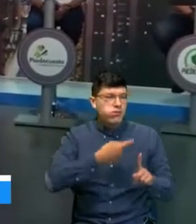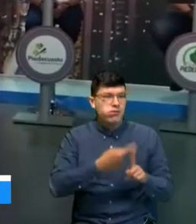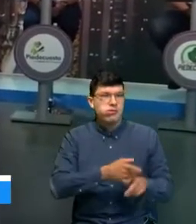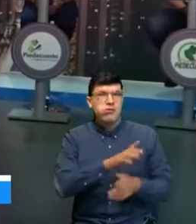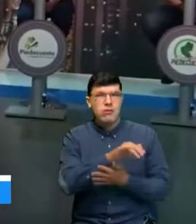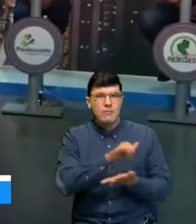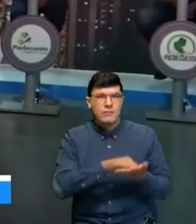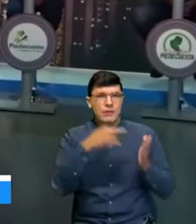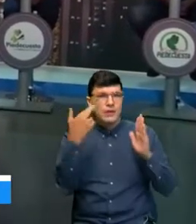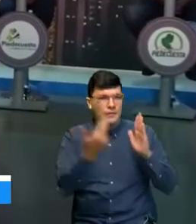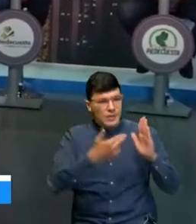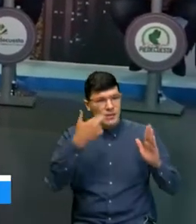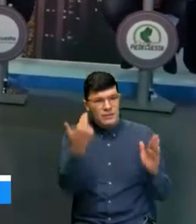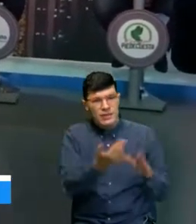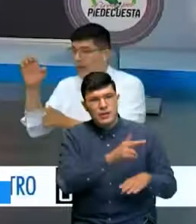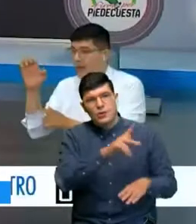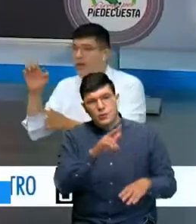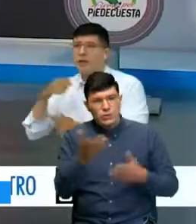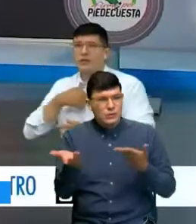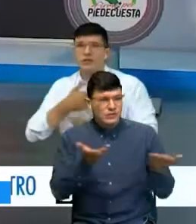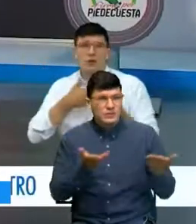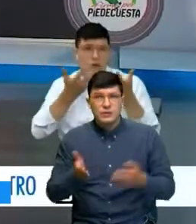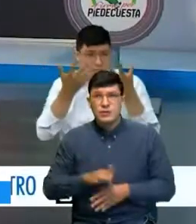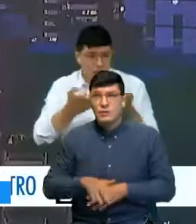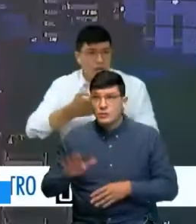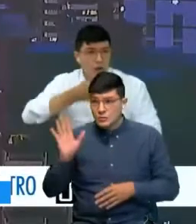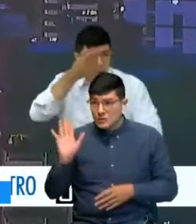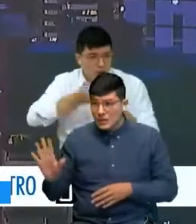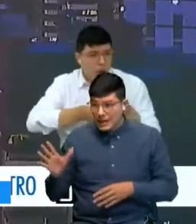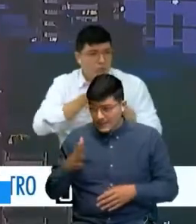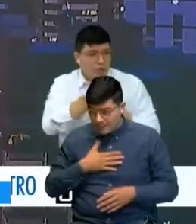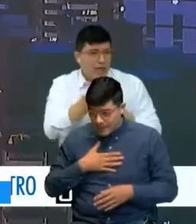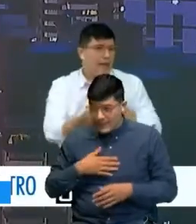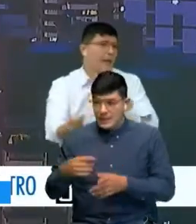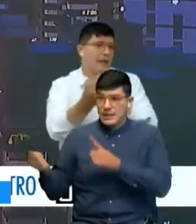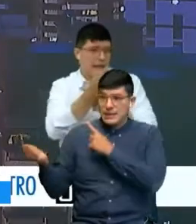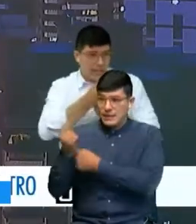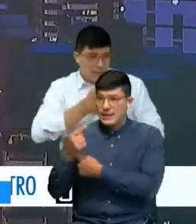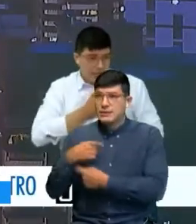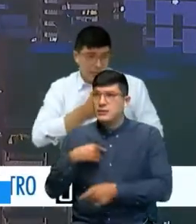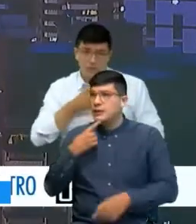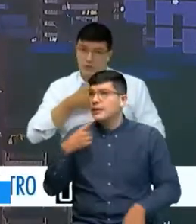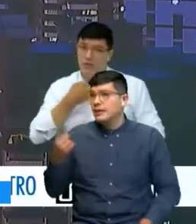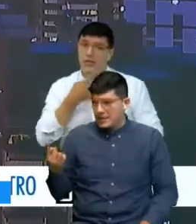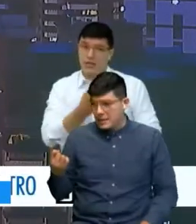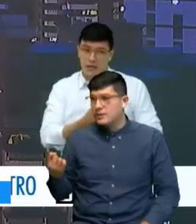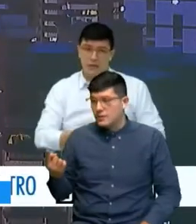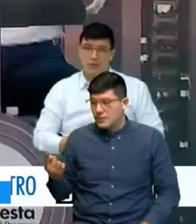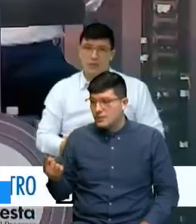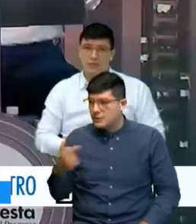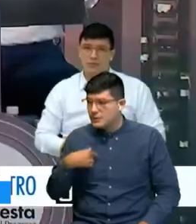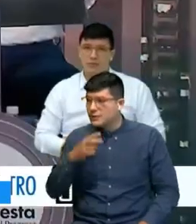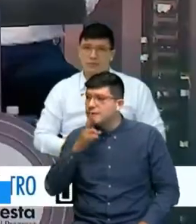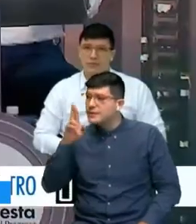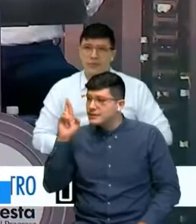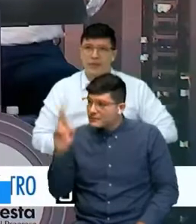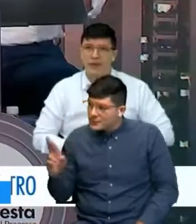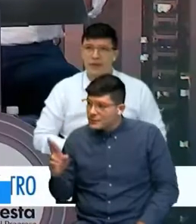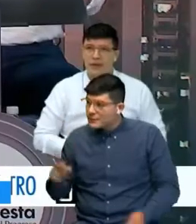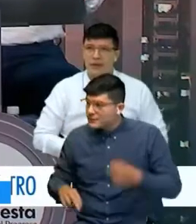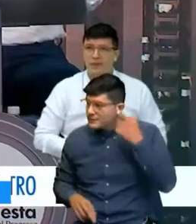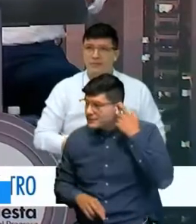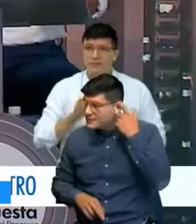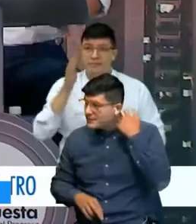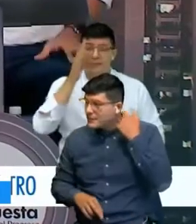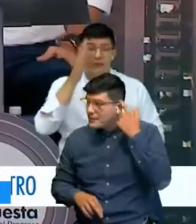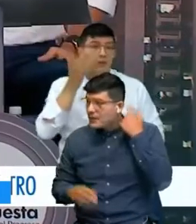manera reiterada con otros servicios pero está haciendo un señalamiento y le digo lo siguiente nosotros estaba en